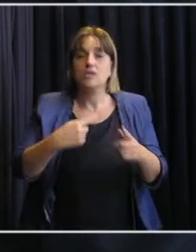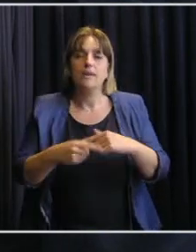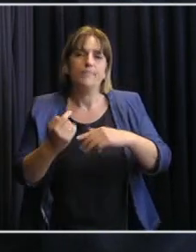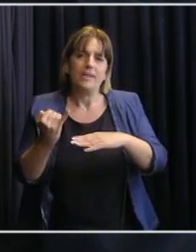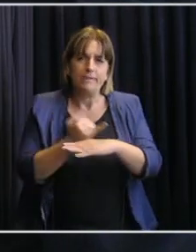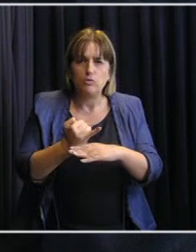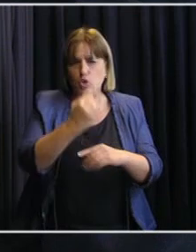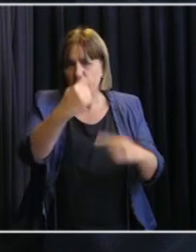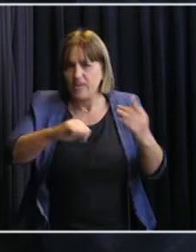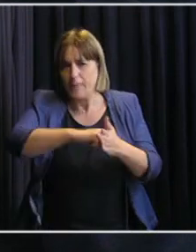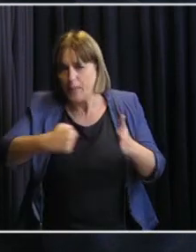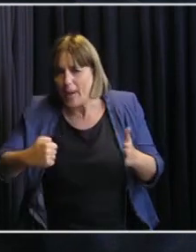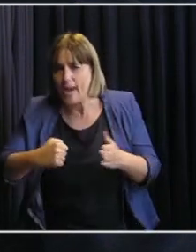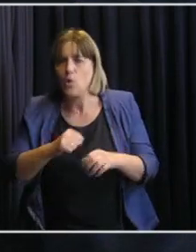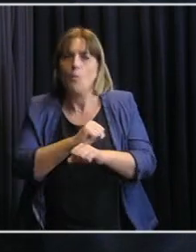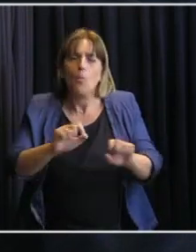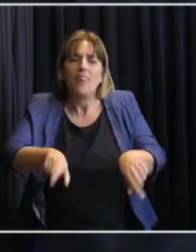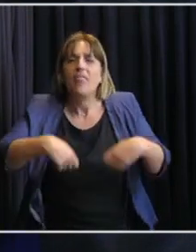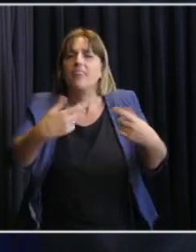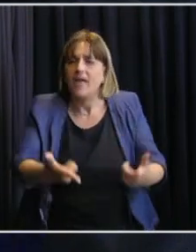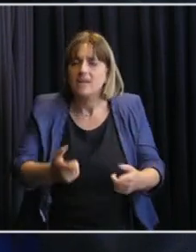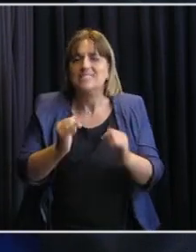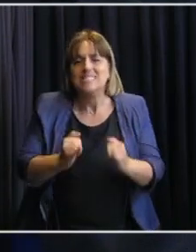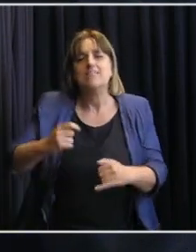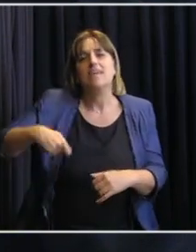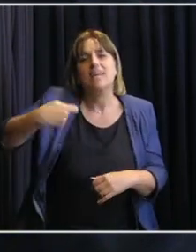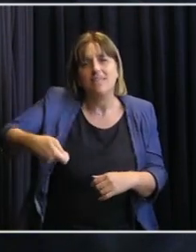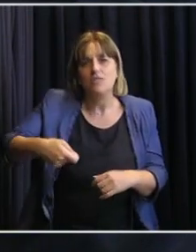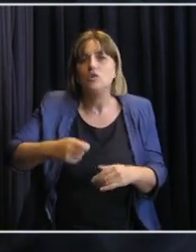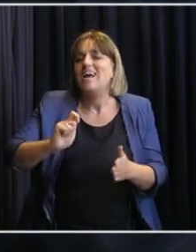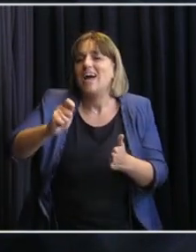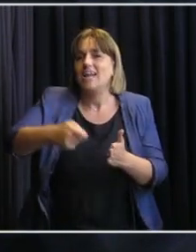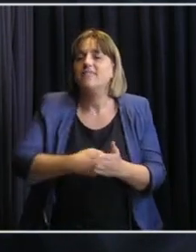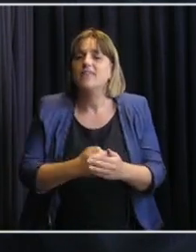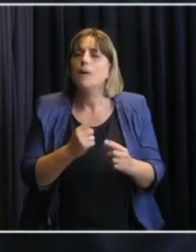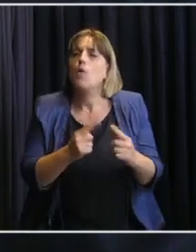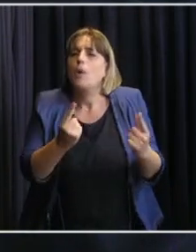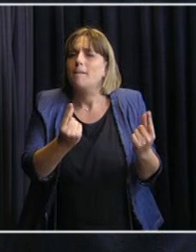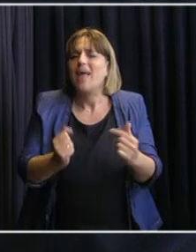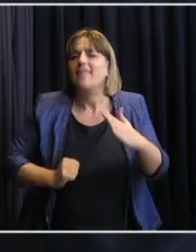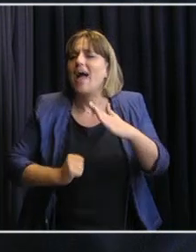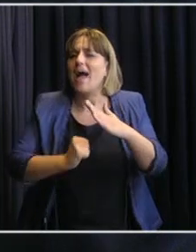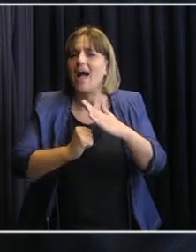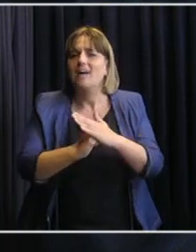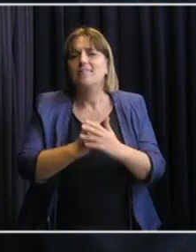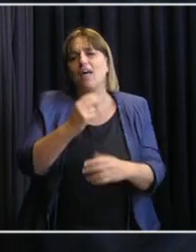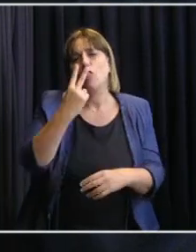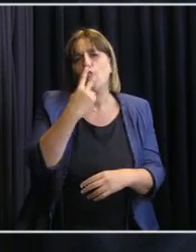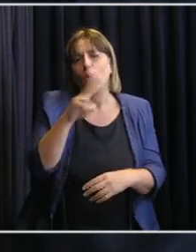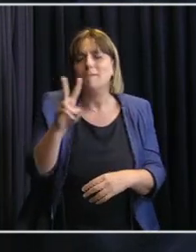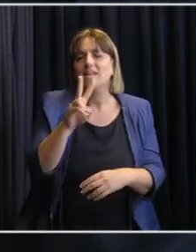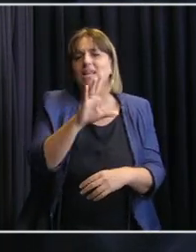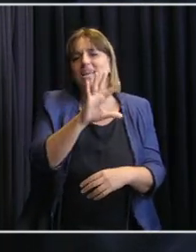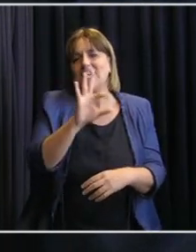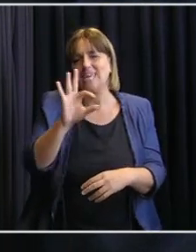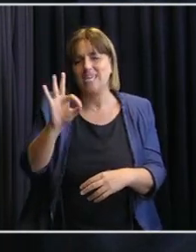instituciones financieras puedan otorgar crédito con esta garantía por un monto de 2.500 millones